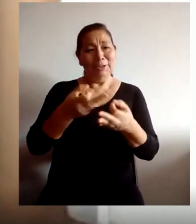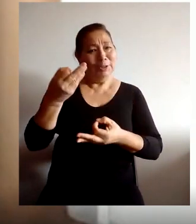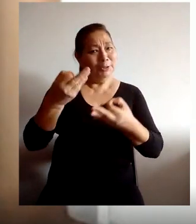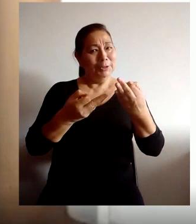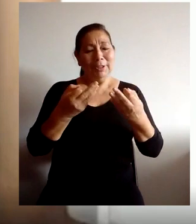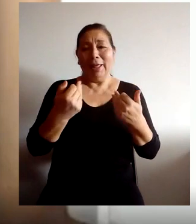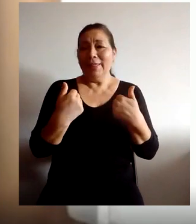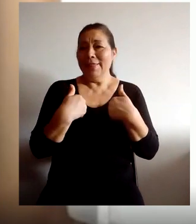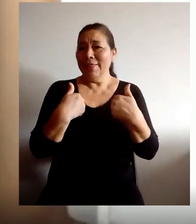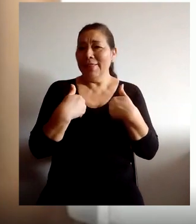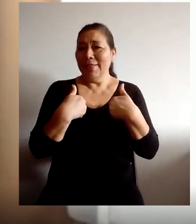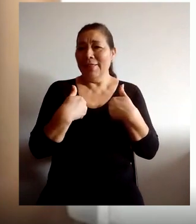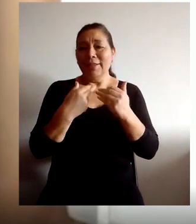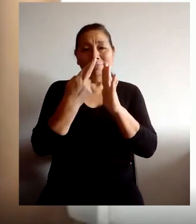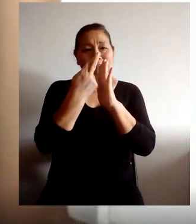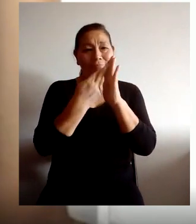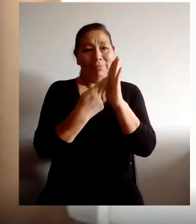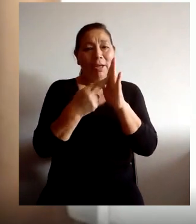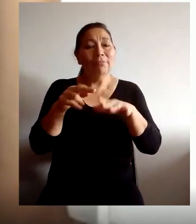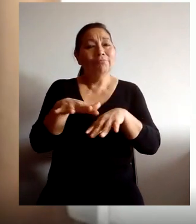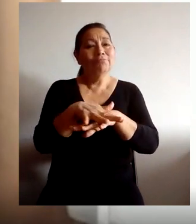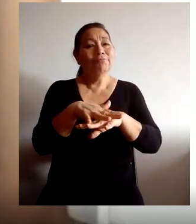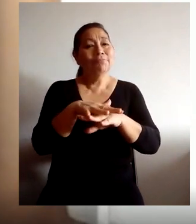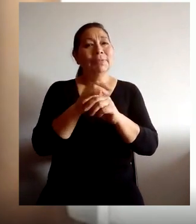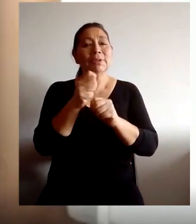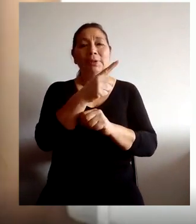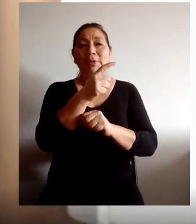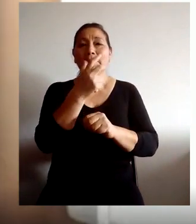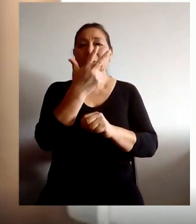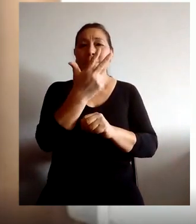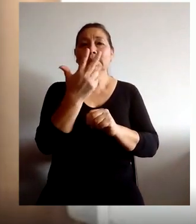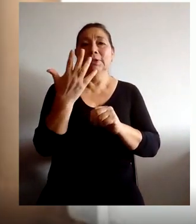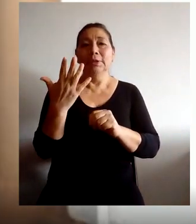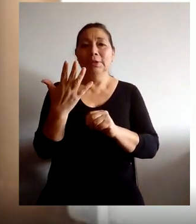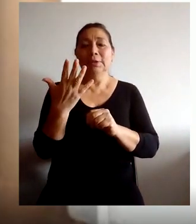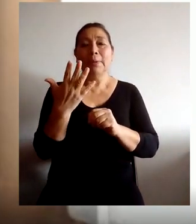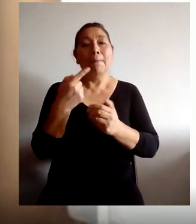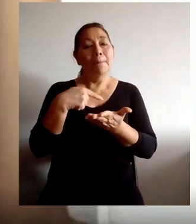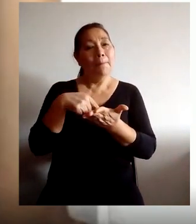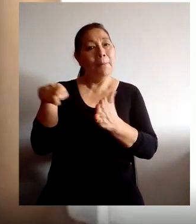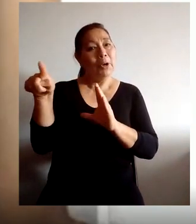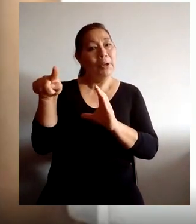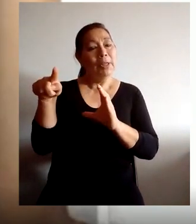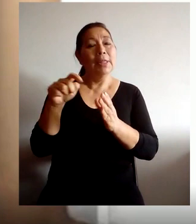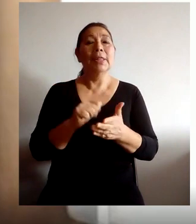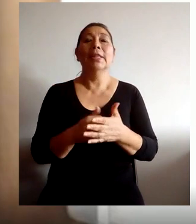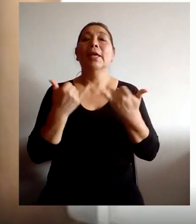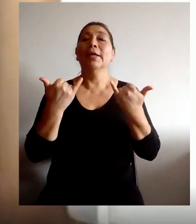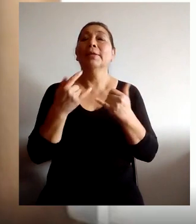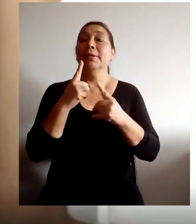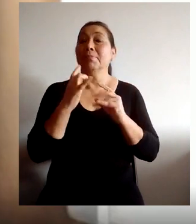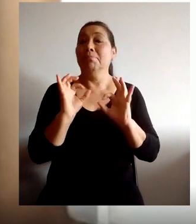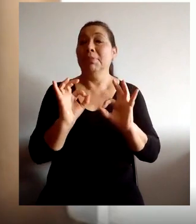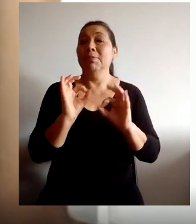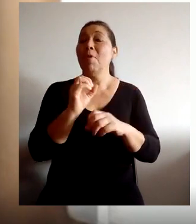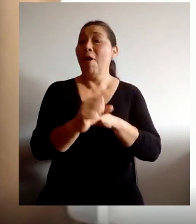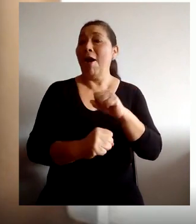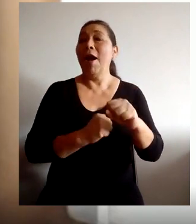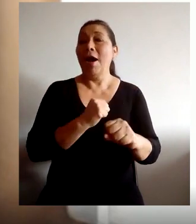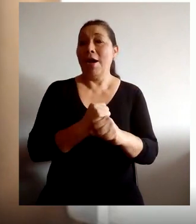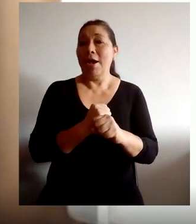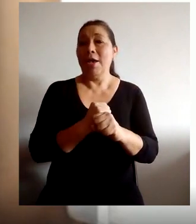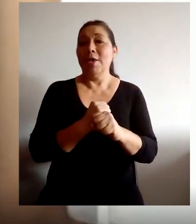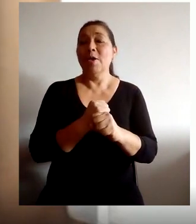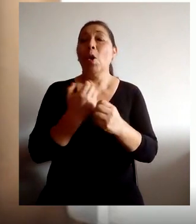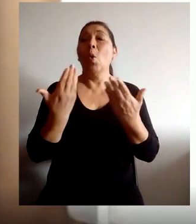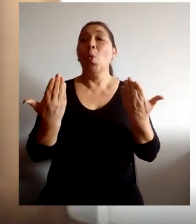emitida en ese mismo año, a través de la cual se le otorga renta vitalicia. La fecha a partir de la cual se le